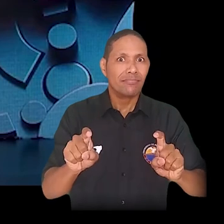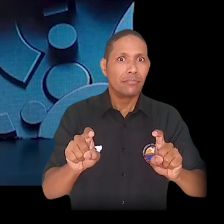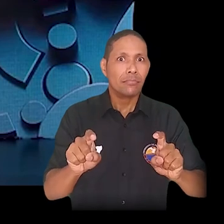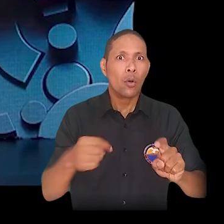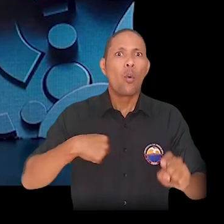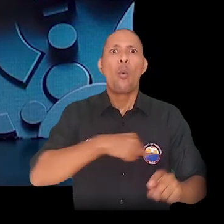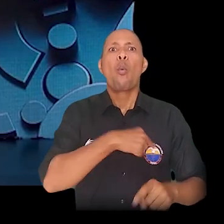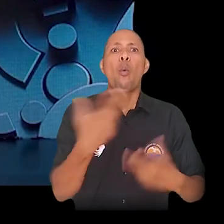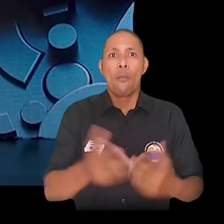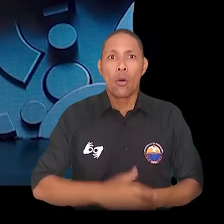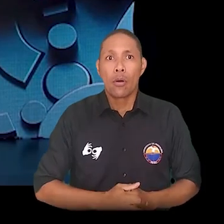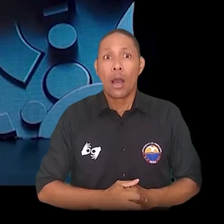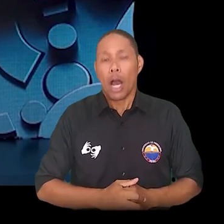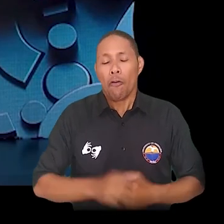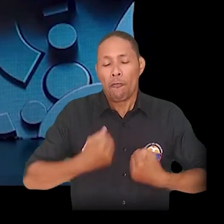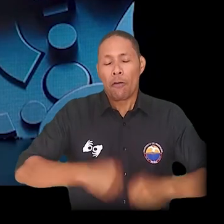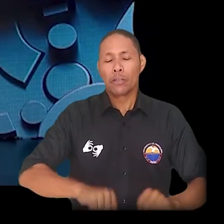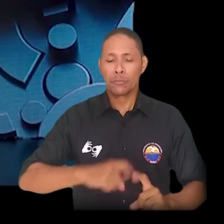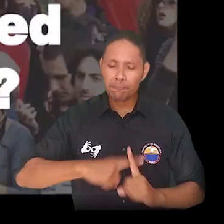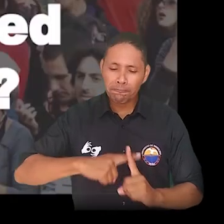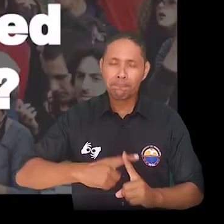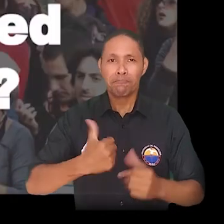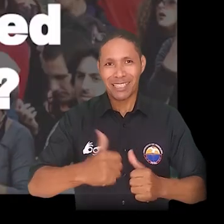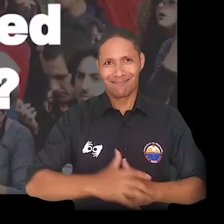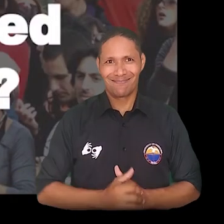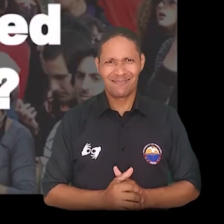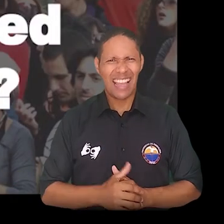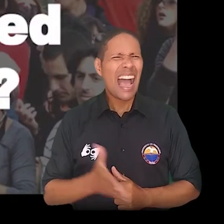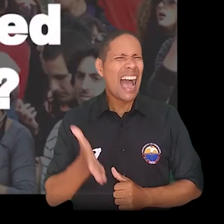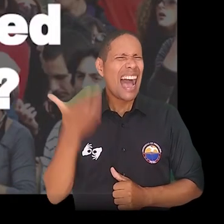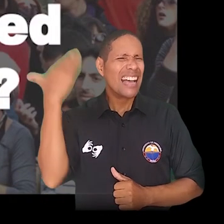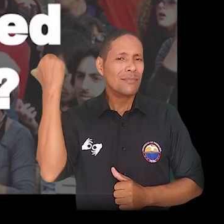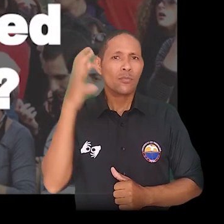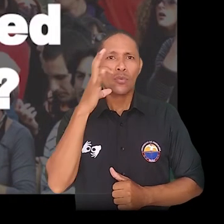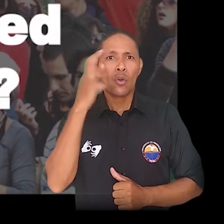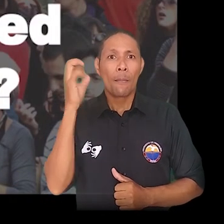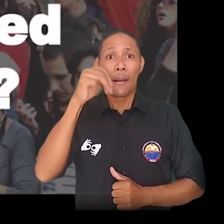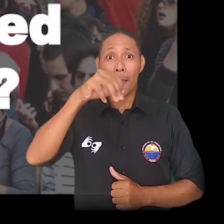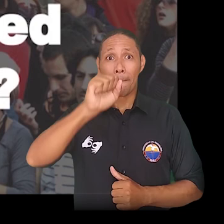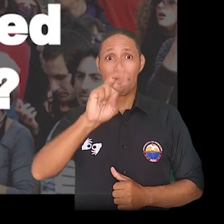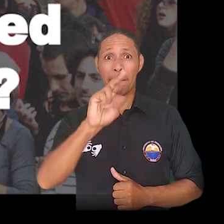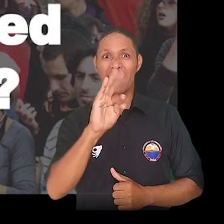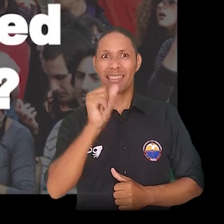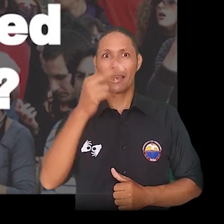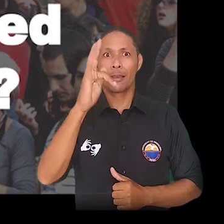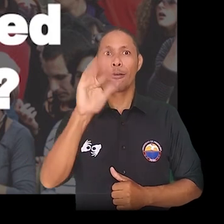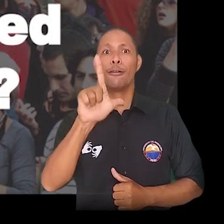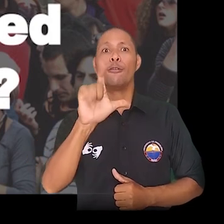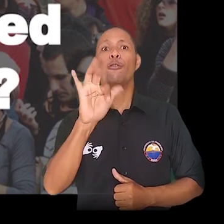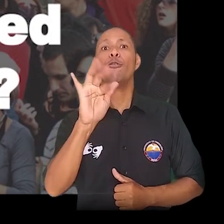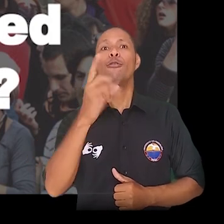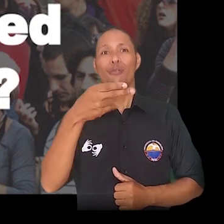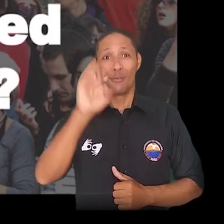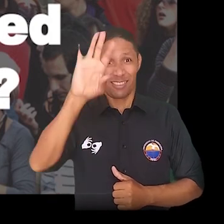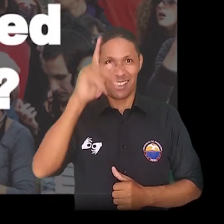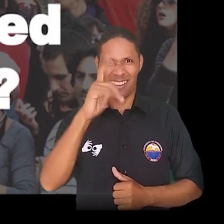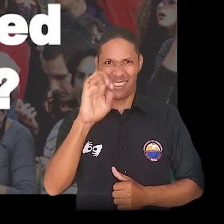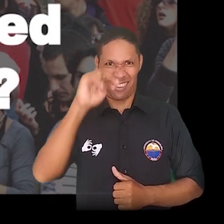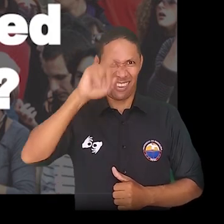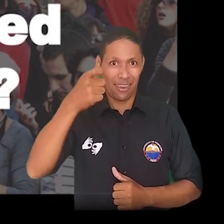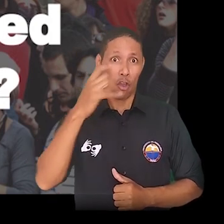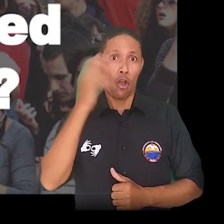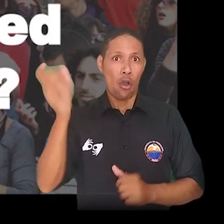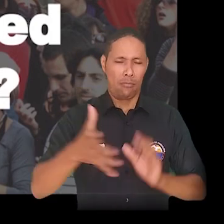tiempos para tratar de estar bien, aunque las cosas estén mal. Esta frase de Martin Luther King me gusta mucho porque me impactó desde la primera